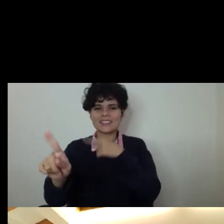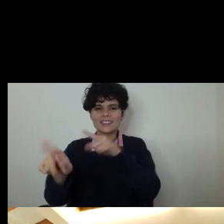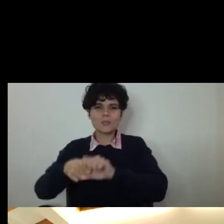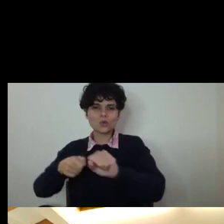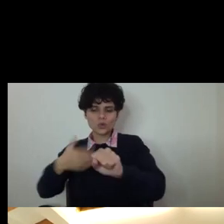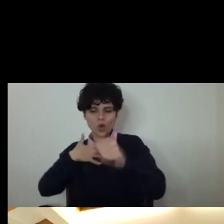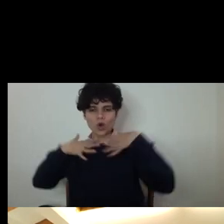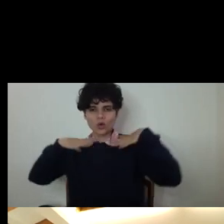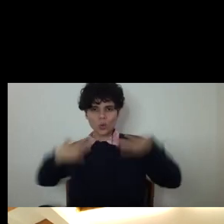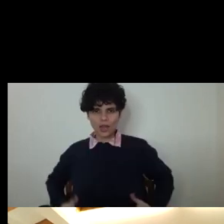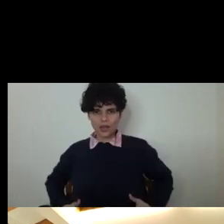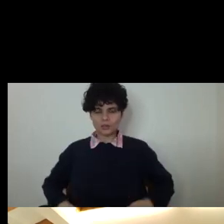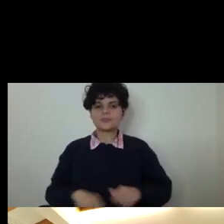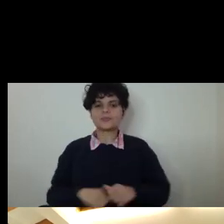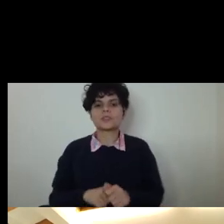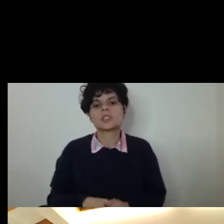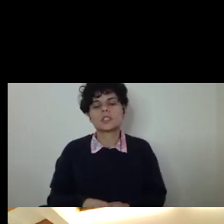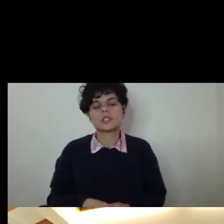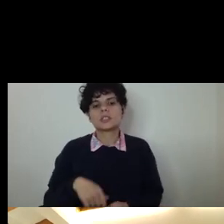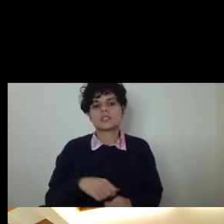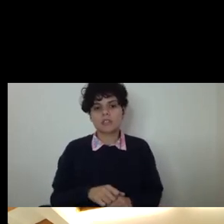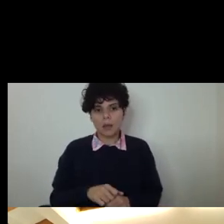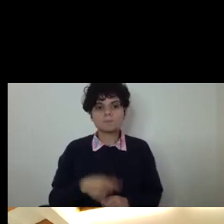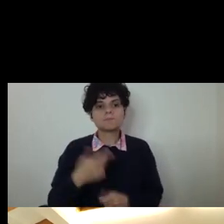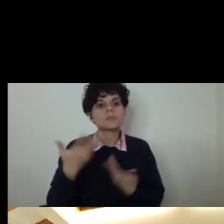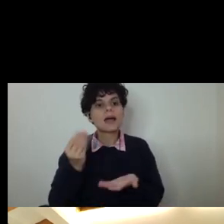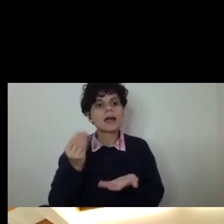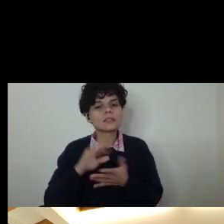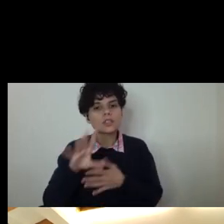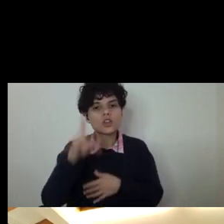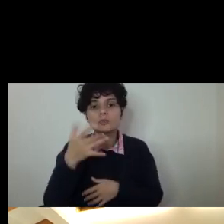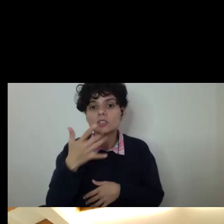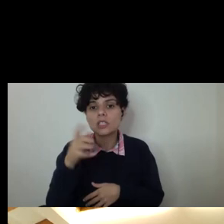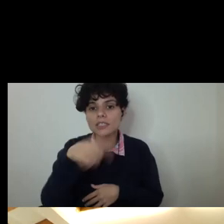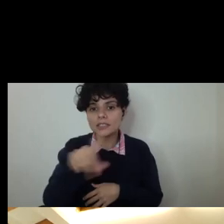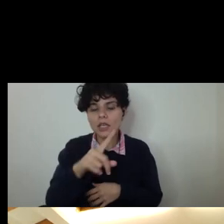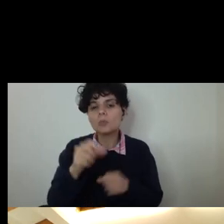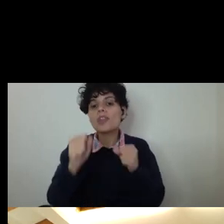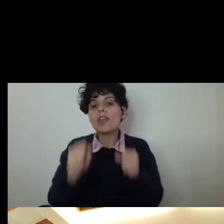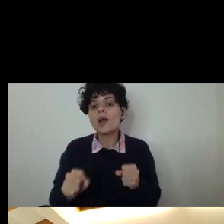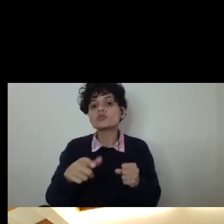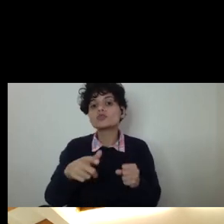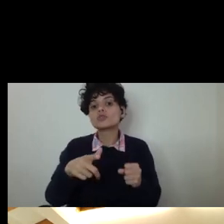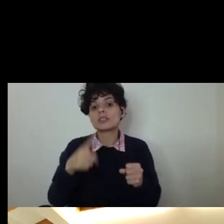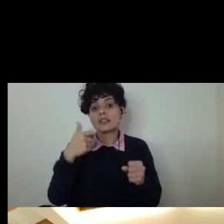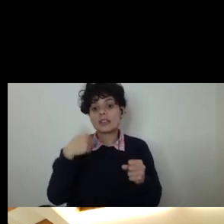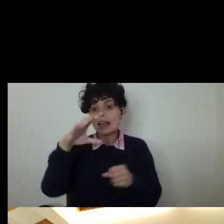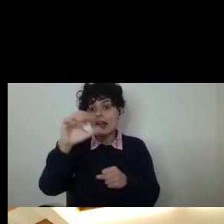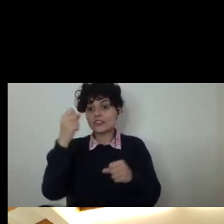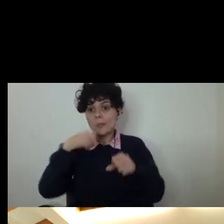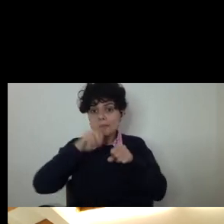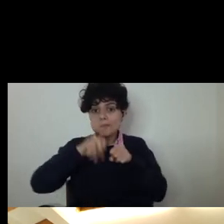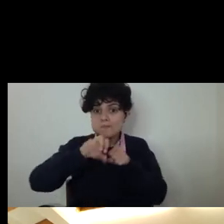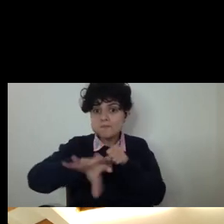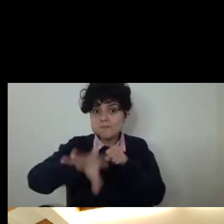qué encontramos? Encontramos que podríamos inhibir la función de liberación de calcio mediada por